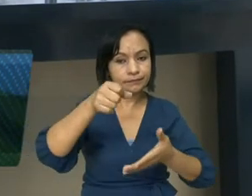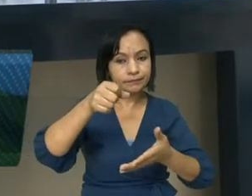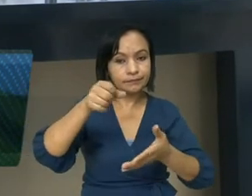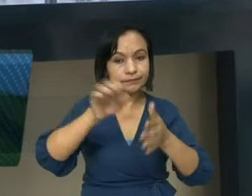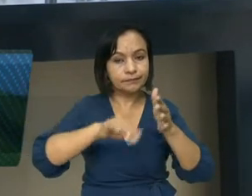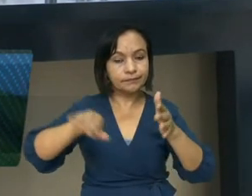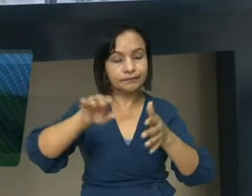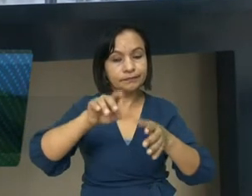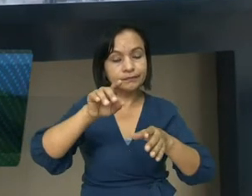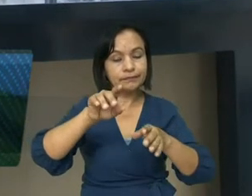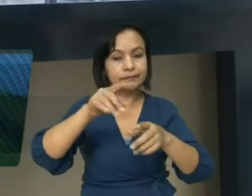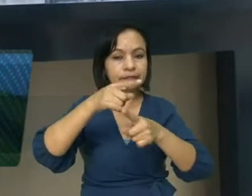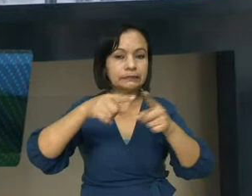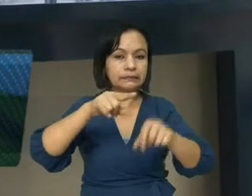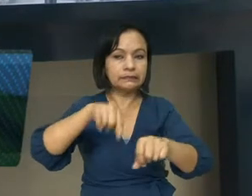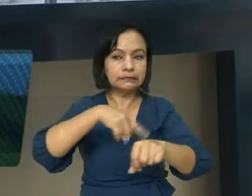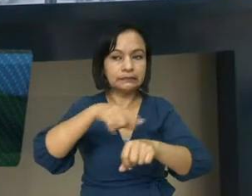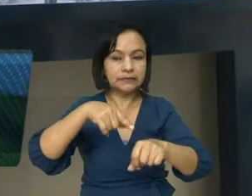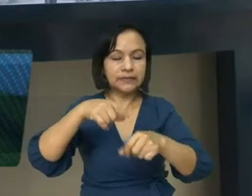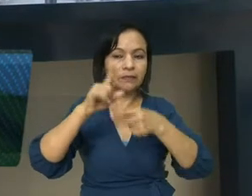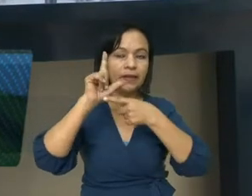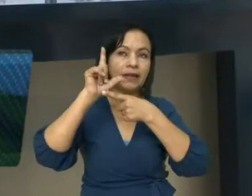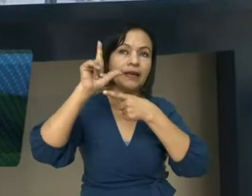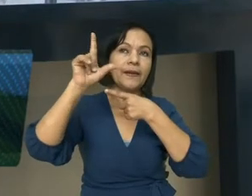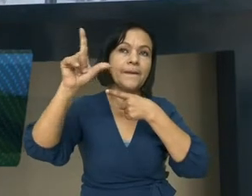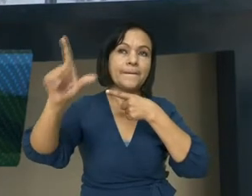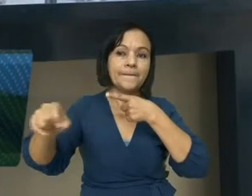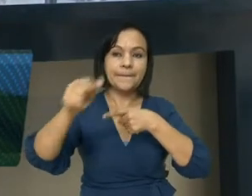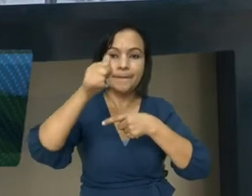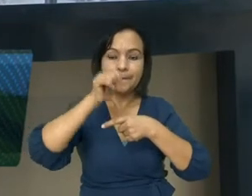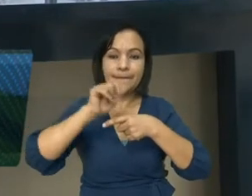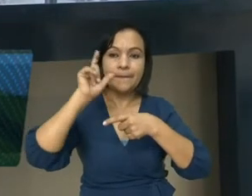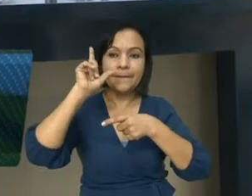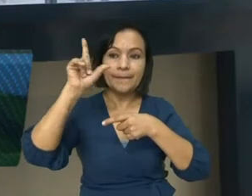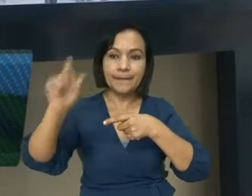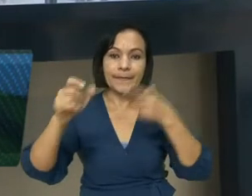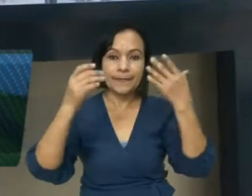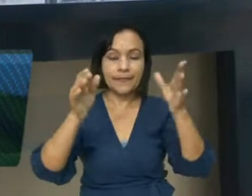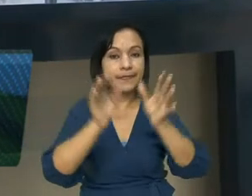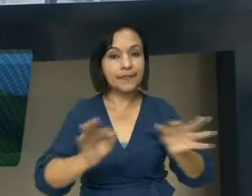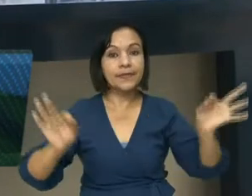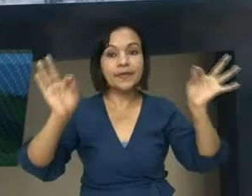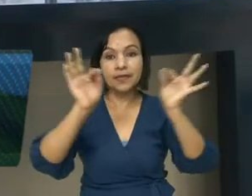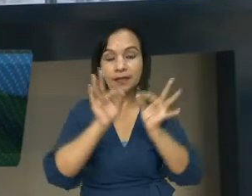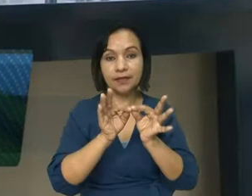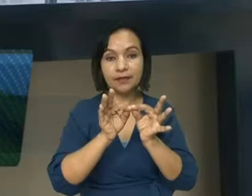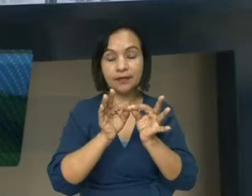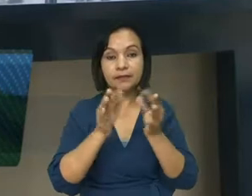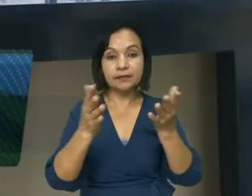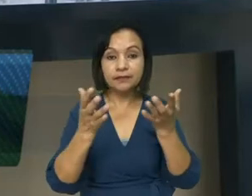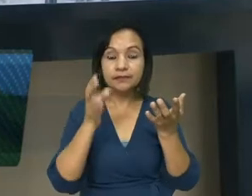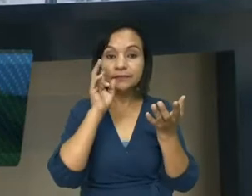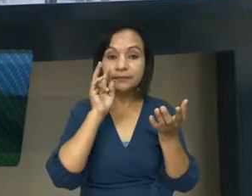más de 30 minutos. Significa de que está más distante. Por lo tanto, son criterios importantes, porque al final lo que